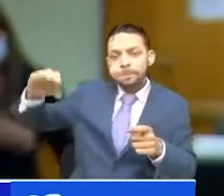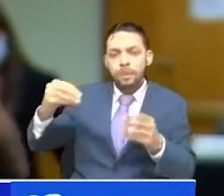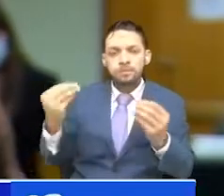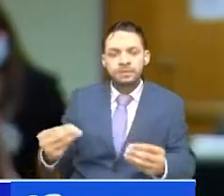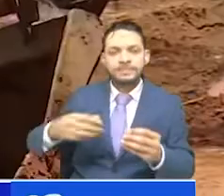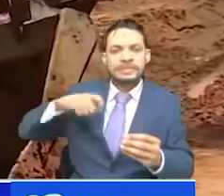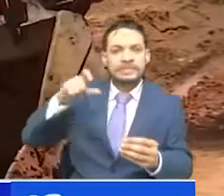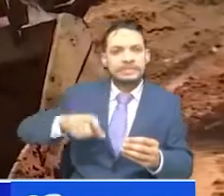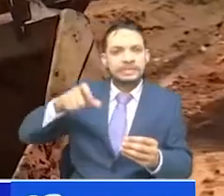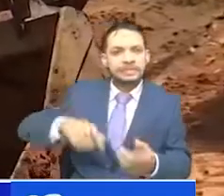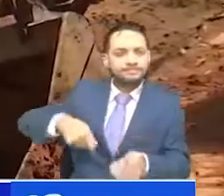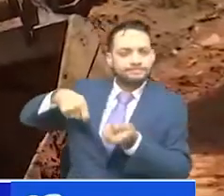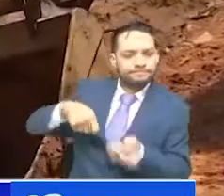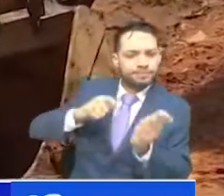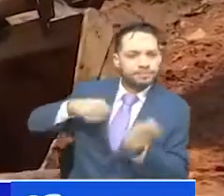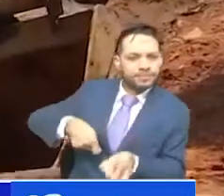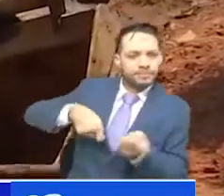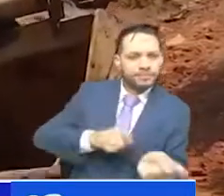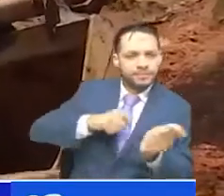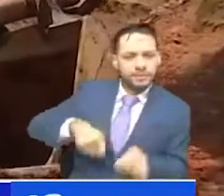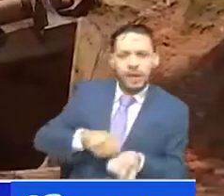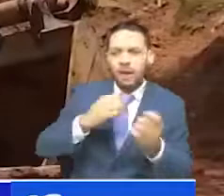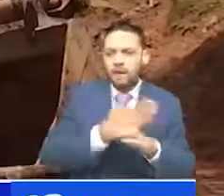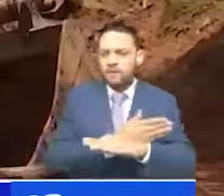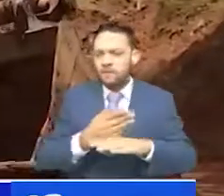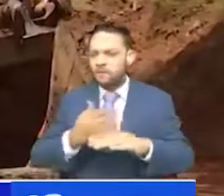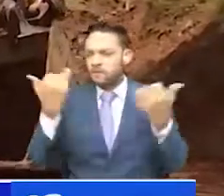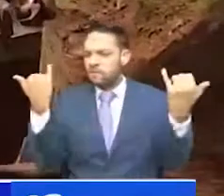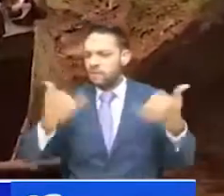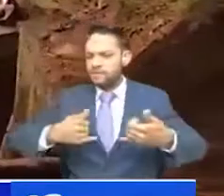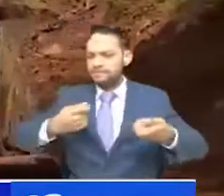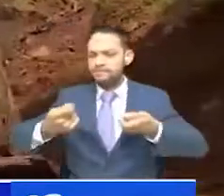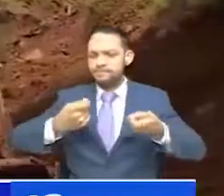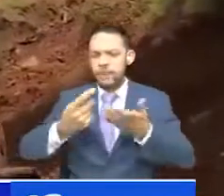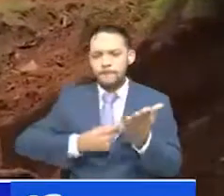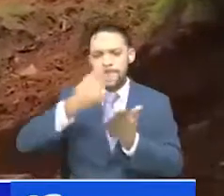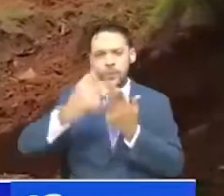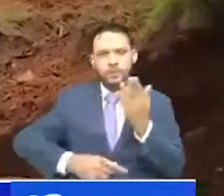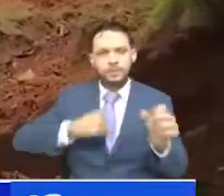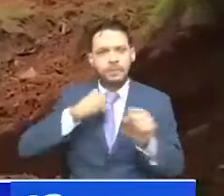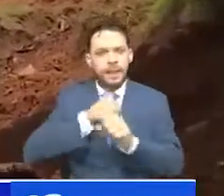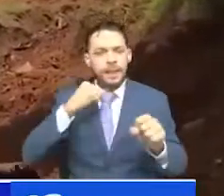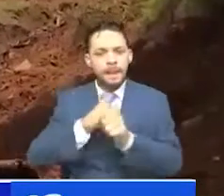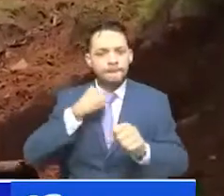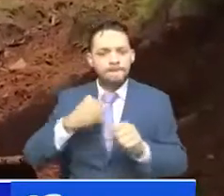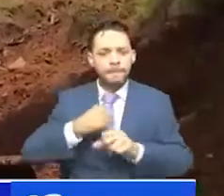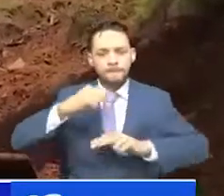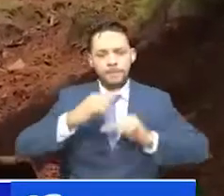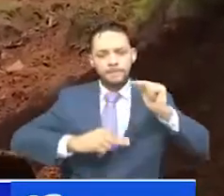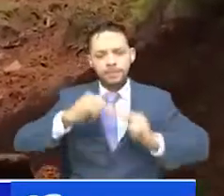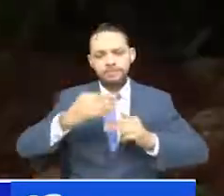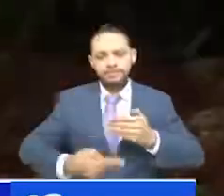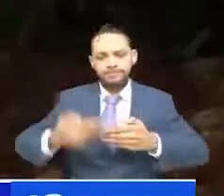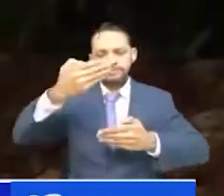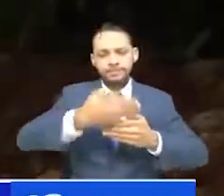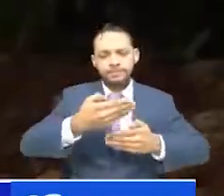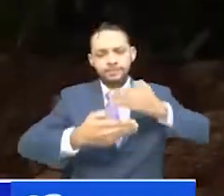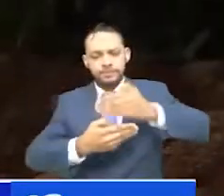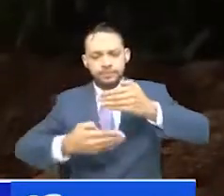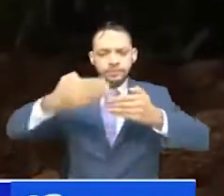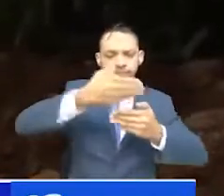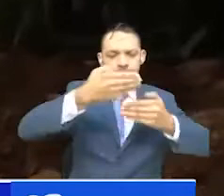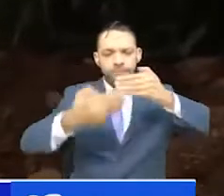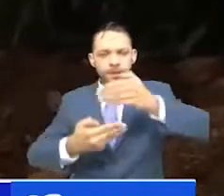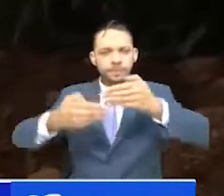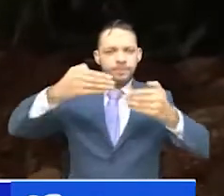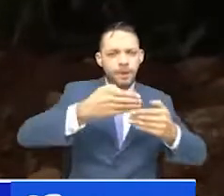metros cúbicos de tierra. Una vez finalice la primera fase del proyecto, las autoridades trabajarán en la construcción de un muro que permita darle de esta manera una